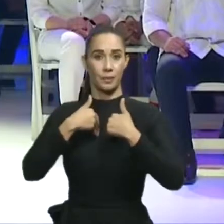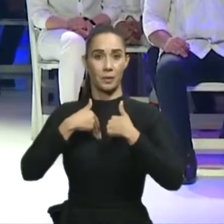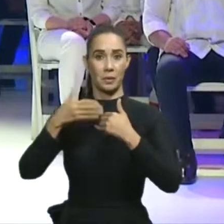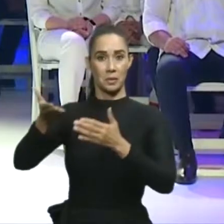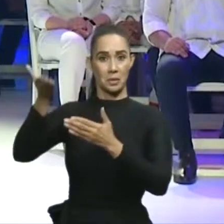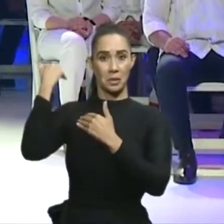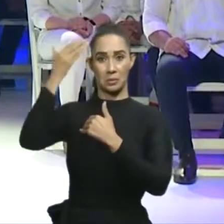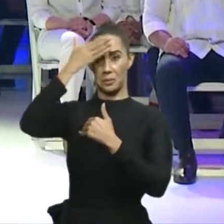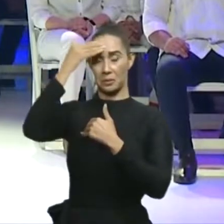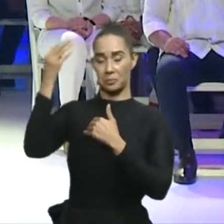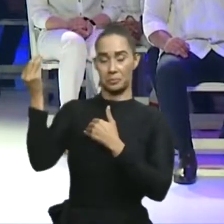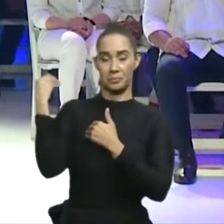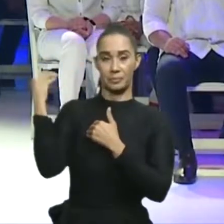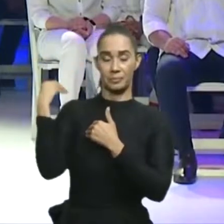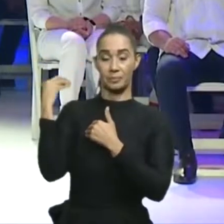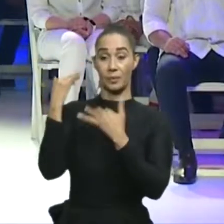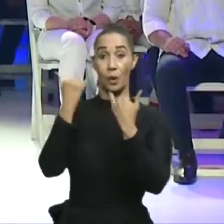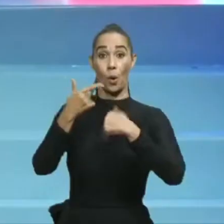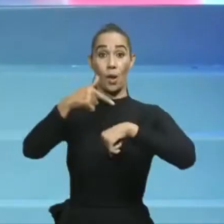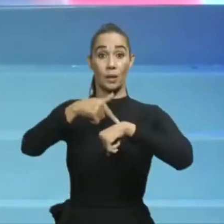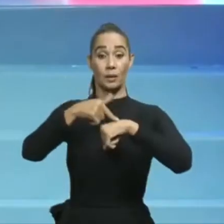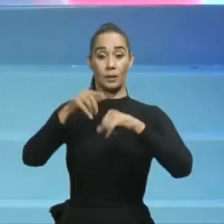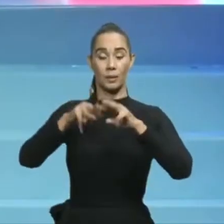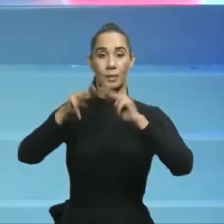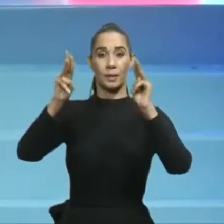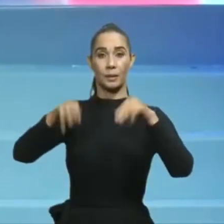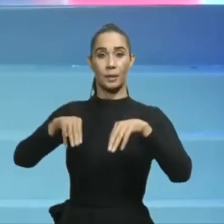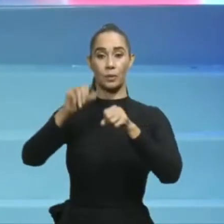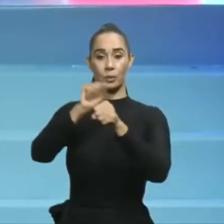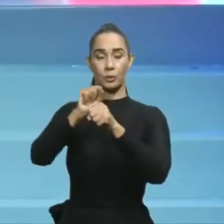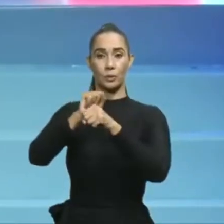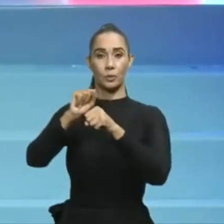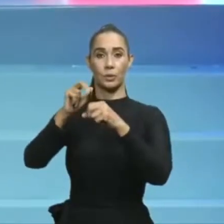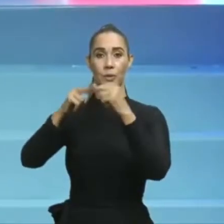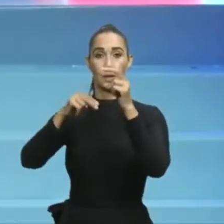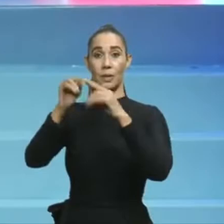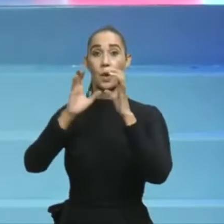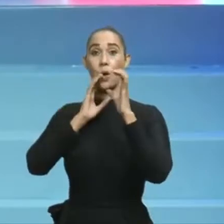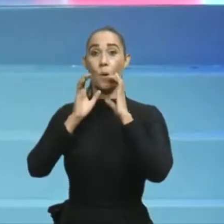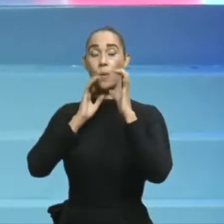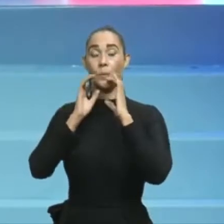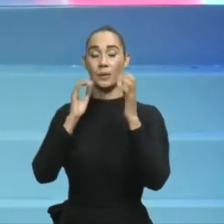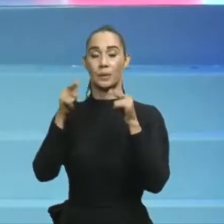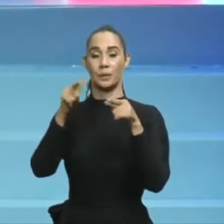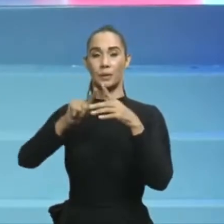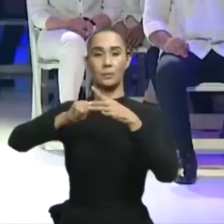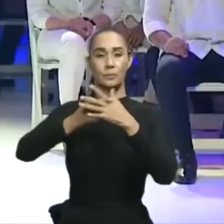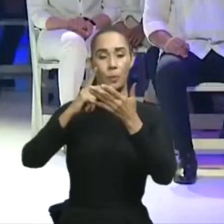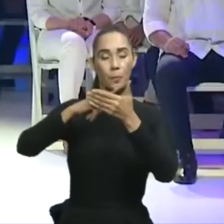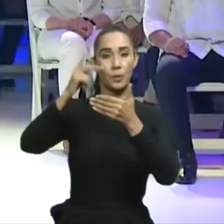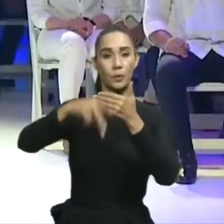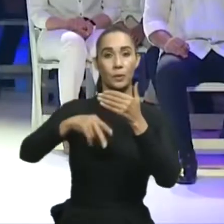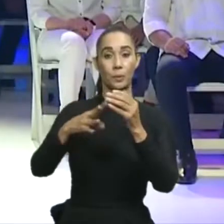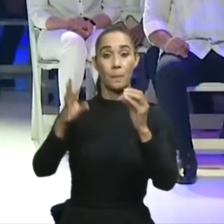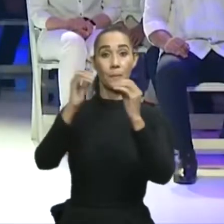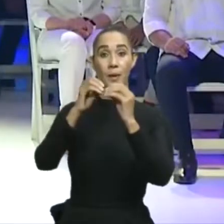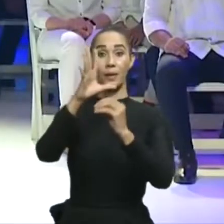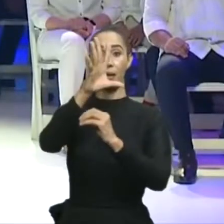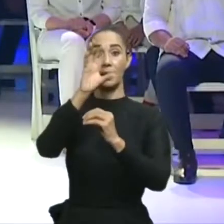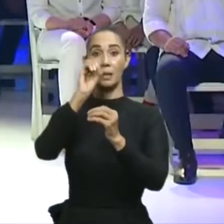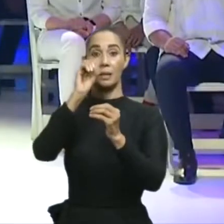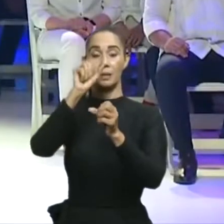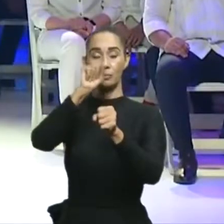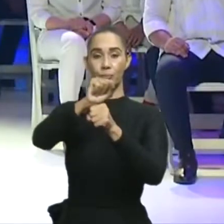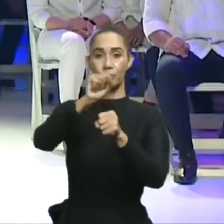desatendidas en este momento el ministerio de obras públicas y comunicaciones tiene en ejecución más de 500 obras por un